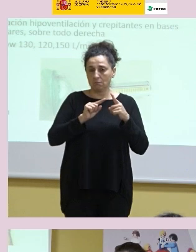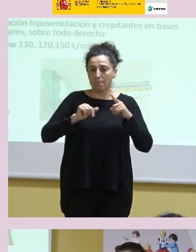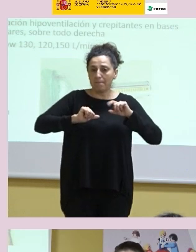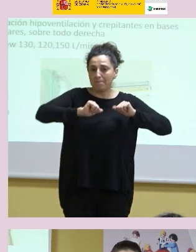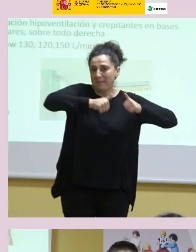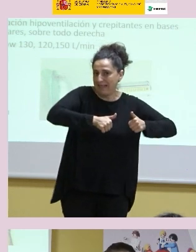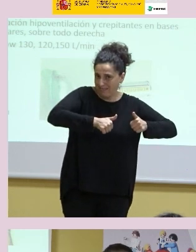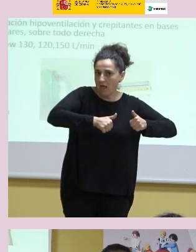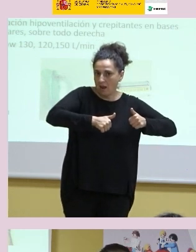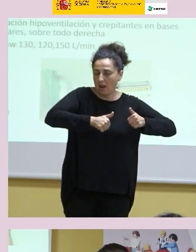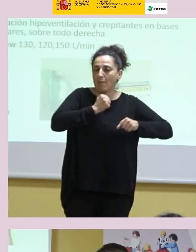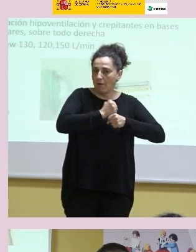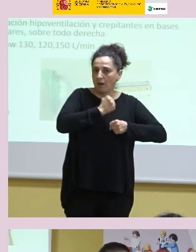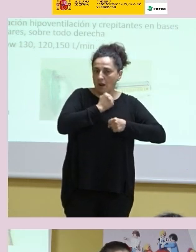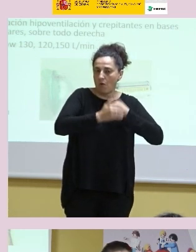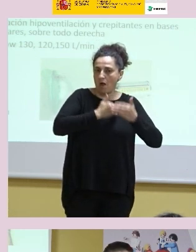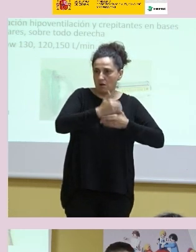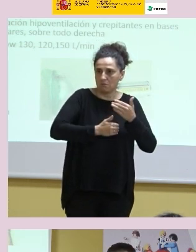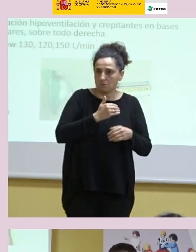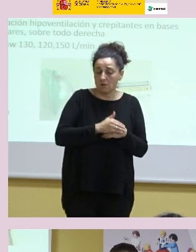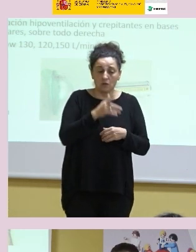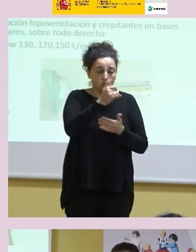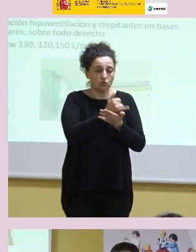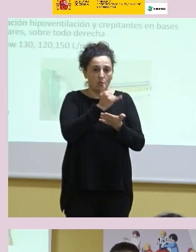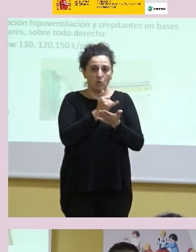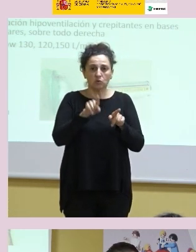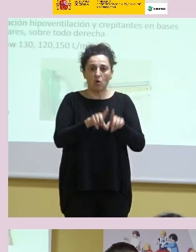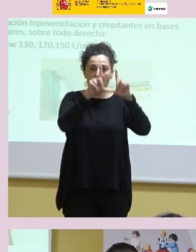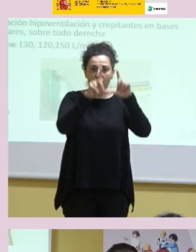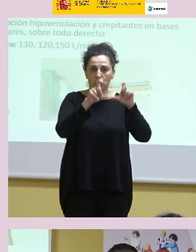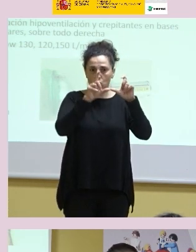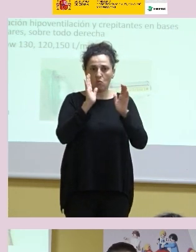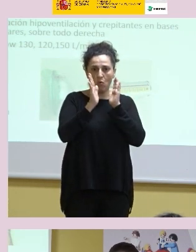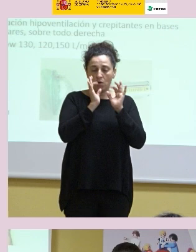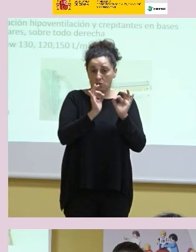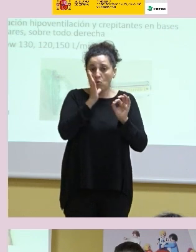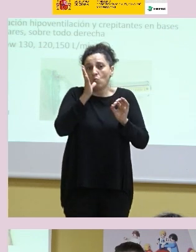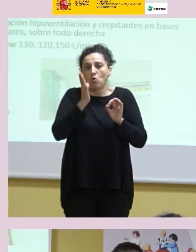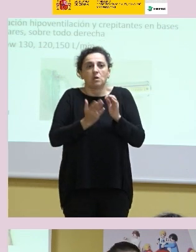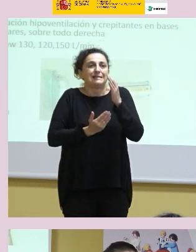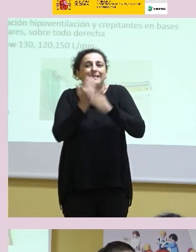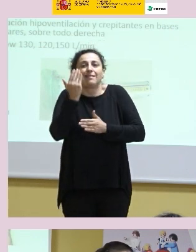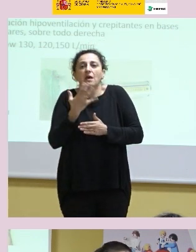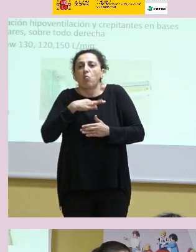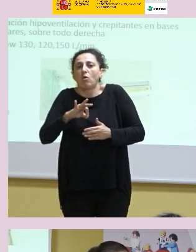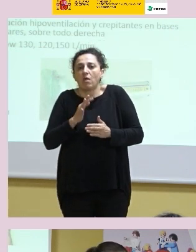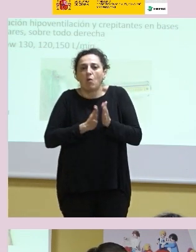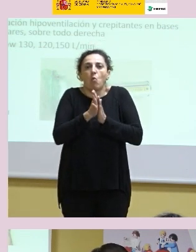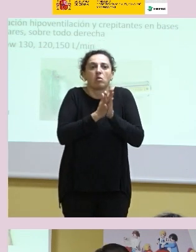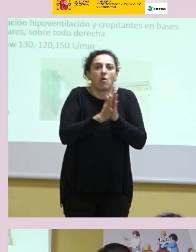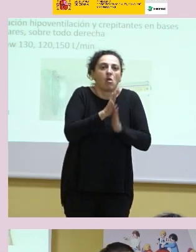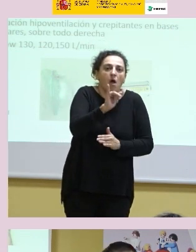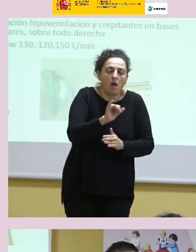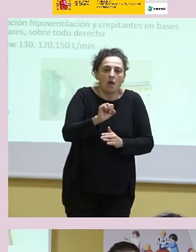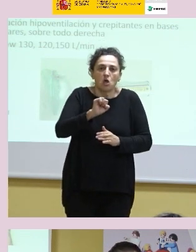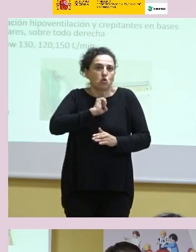trabajamos. Yo siempre digo que este tipo de pruebas son una foto del momento. Yo no sé si este día este paciente estaba muy motivado y hizo una